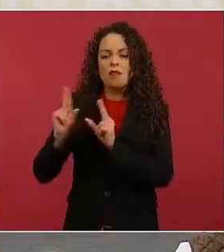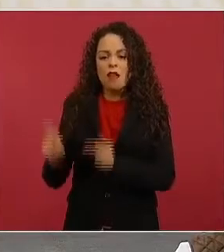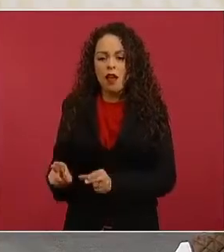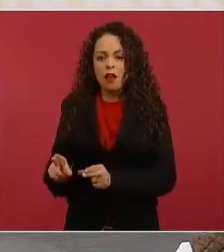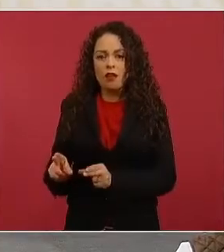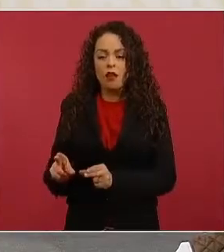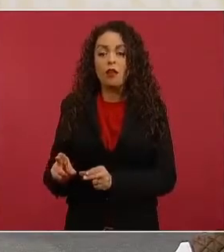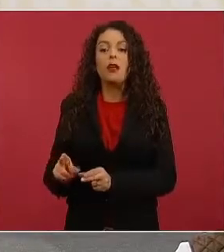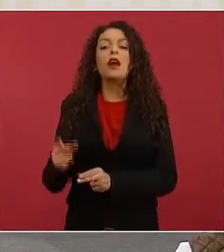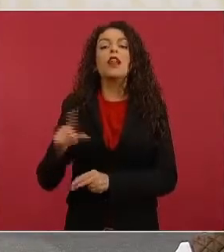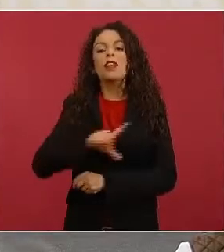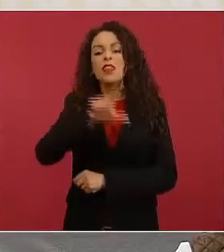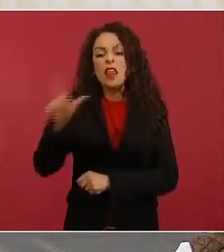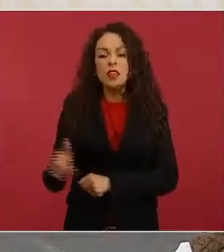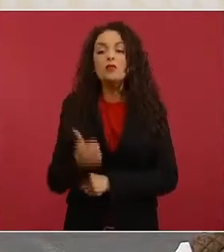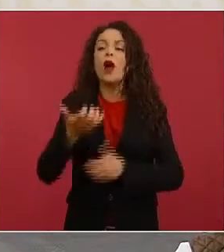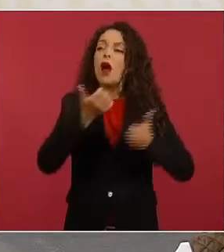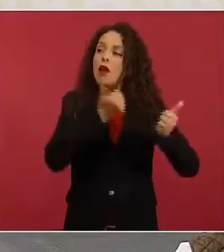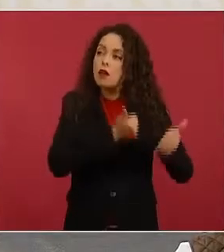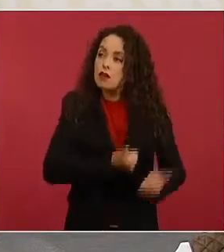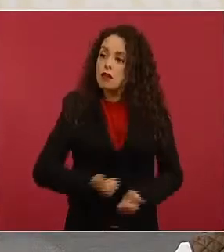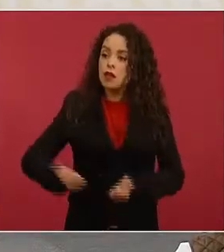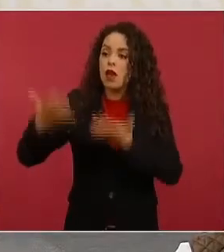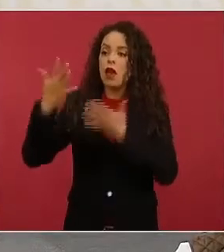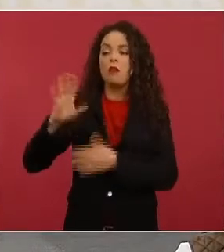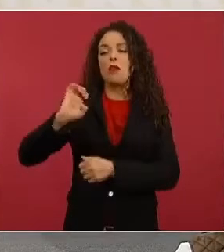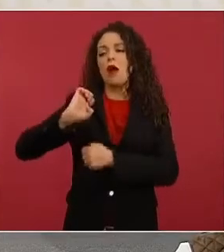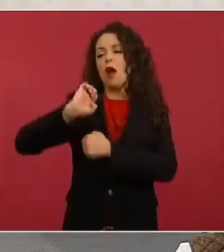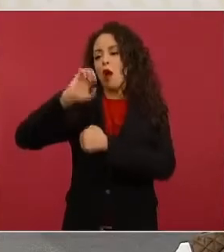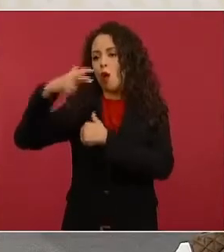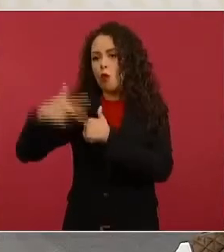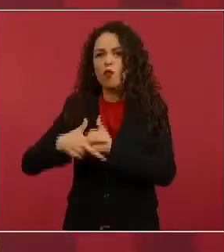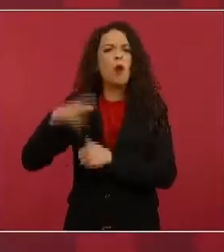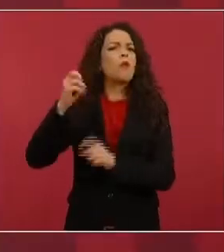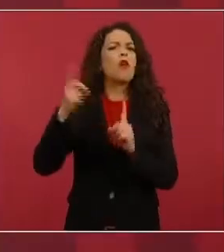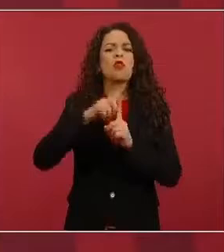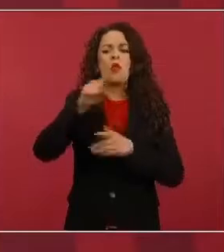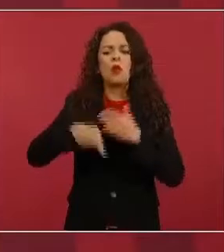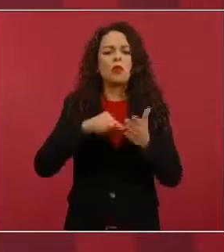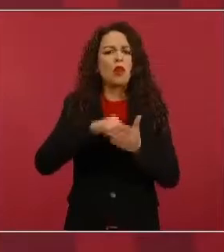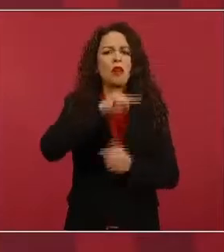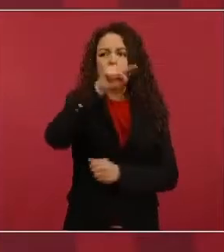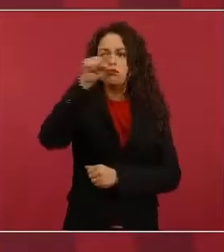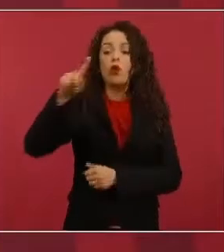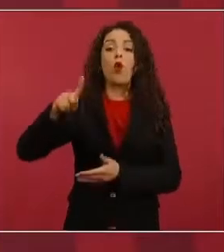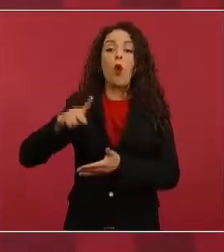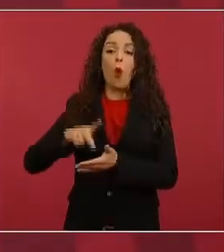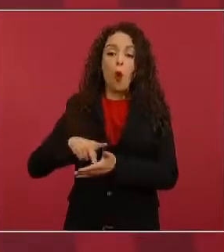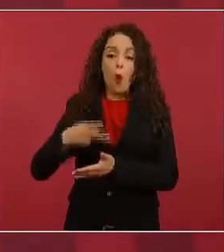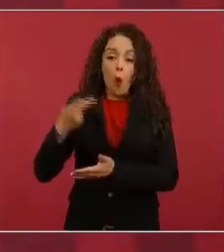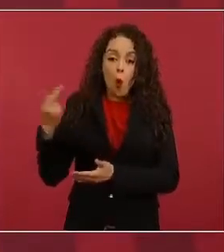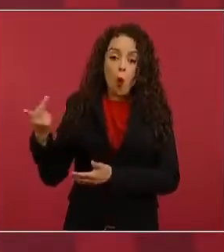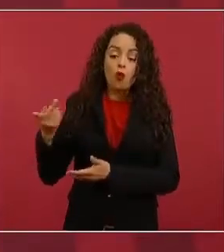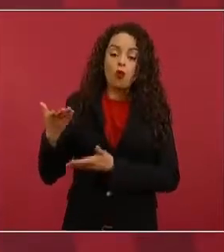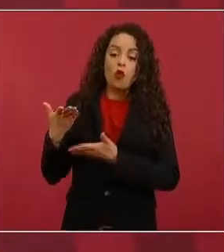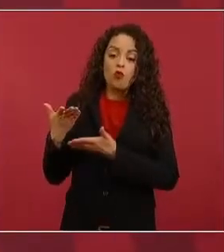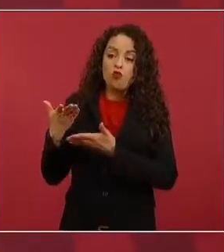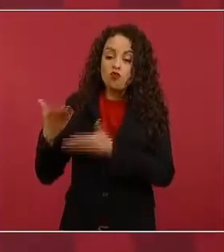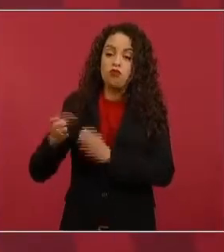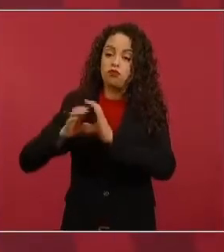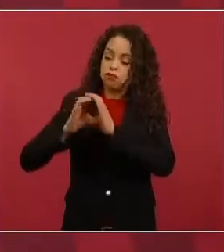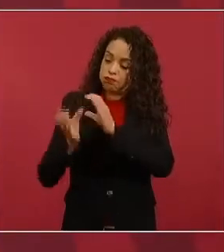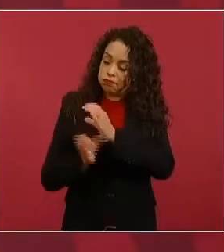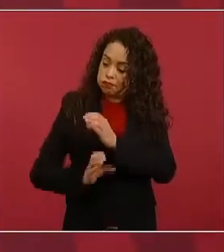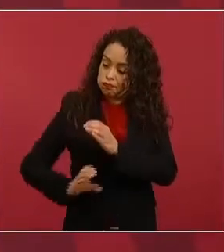transportarlo, llevarlo a Europa o a cualquier parte y regasificarlo y volverlo a meter a los